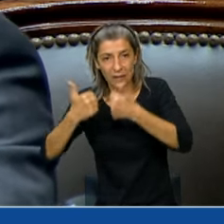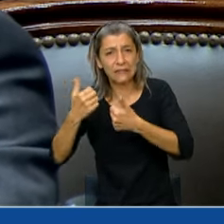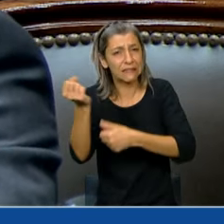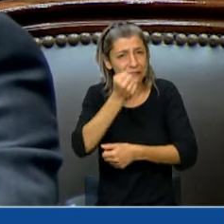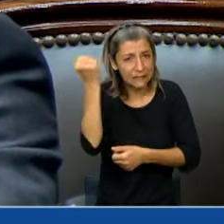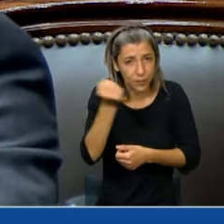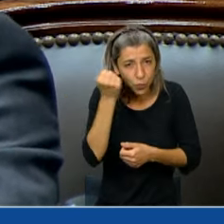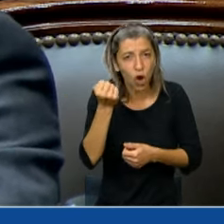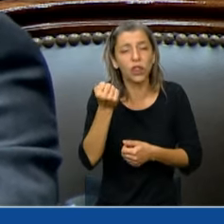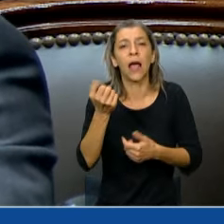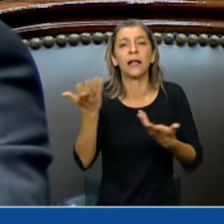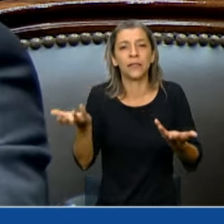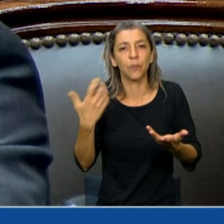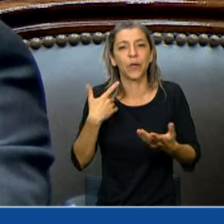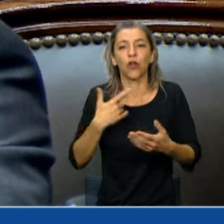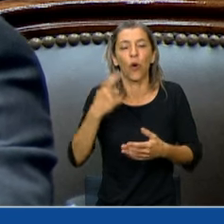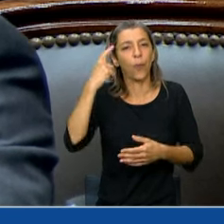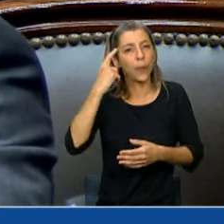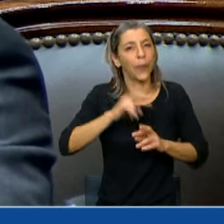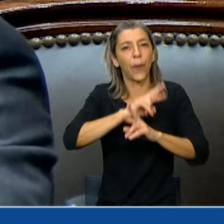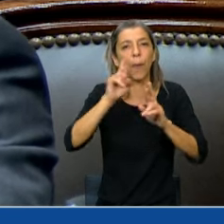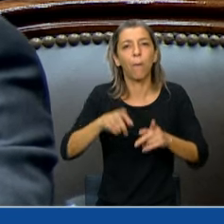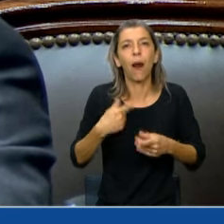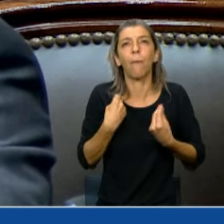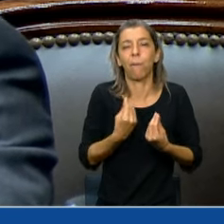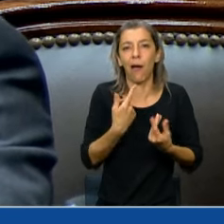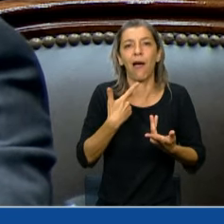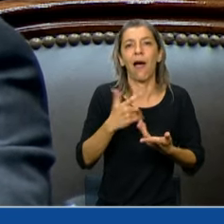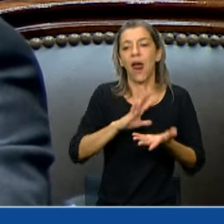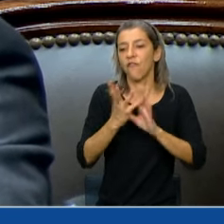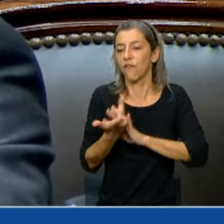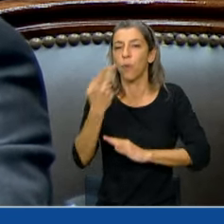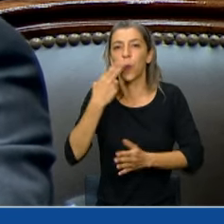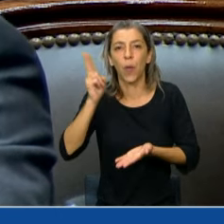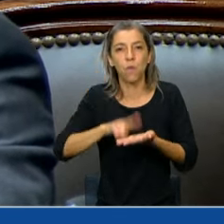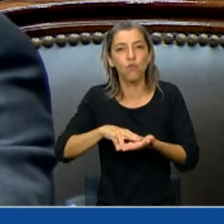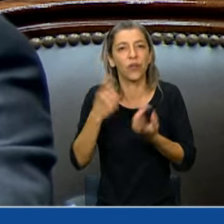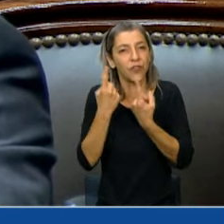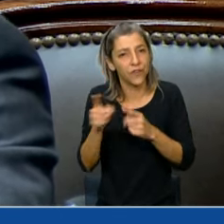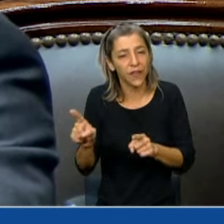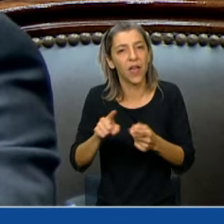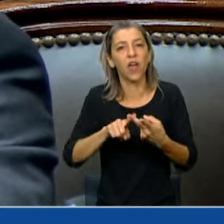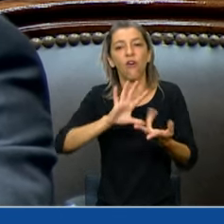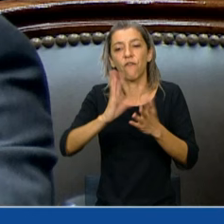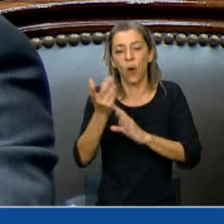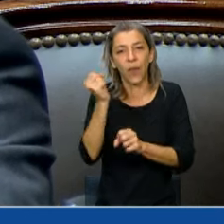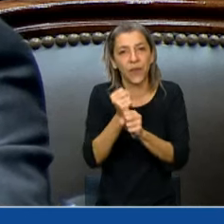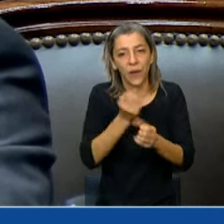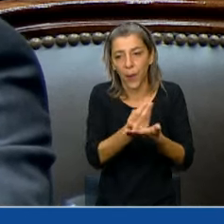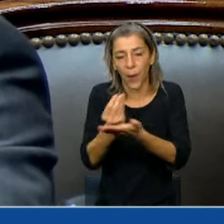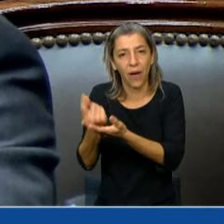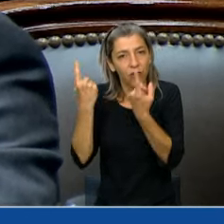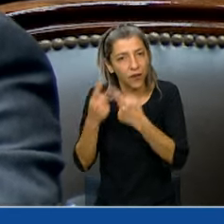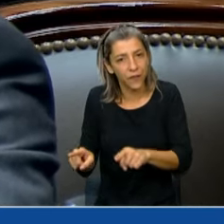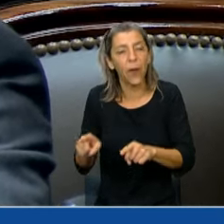carro y hagamos una política fiscal una política educativa y una política laboral para que permita a la Argentina